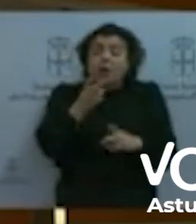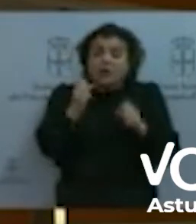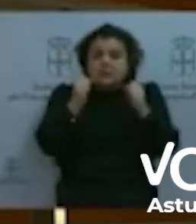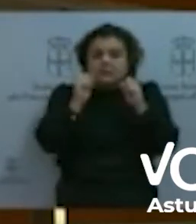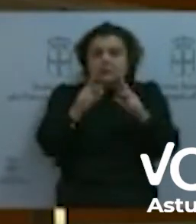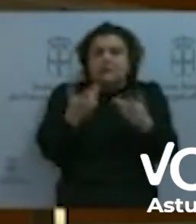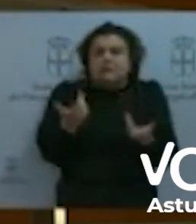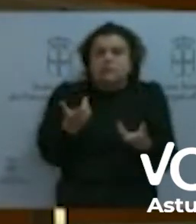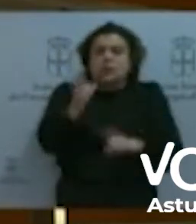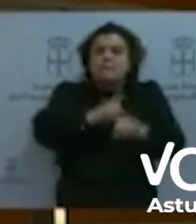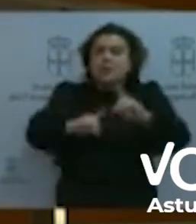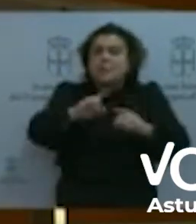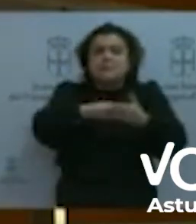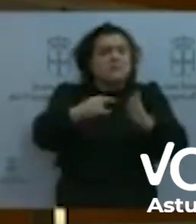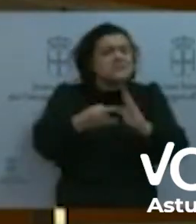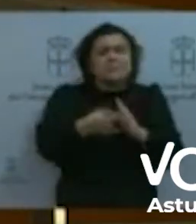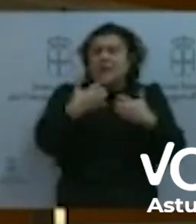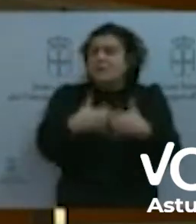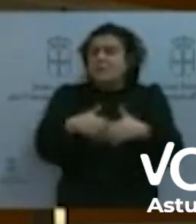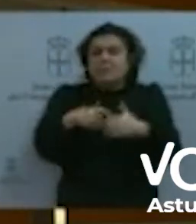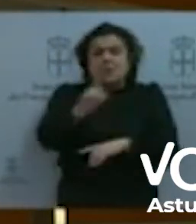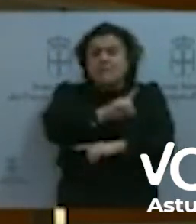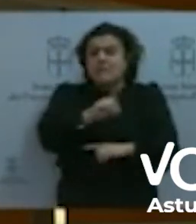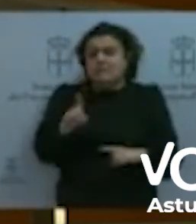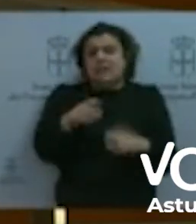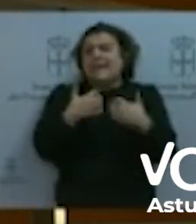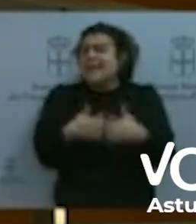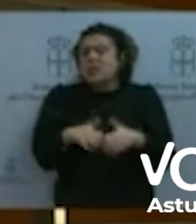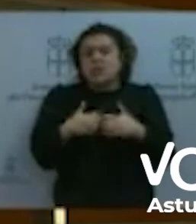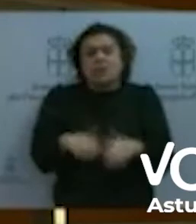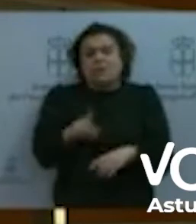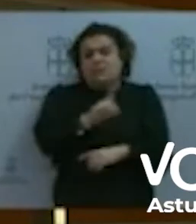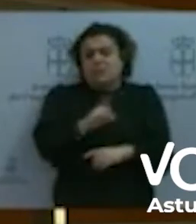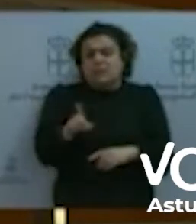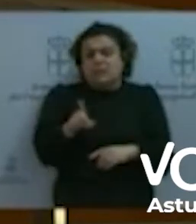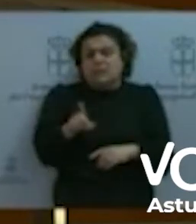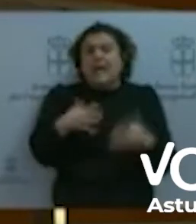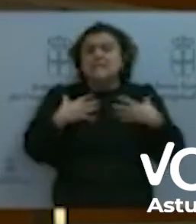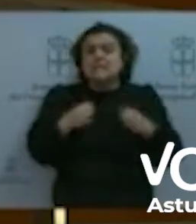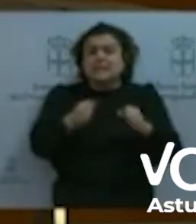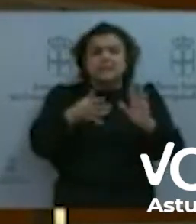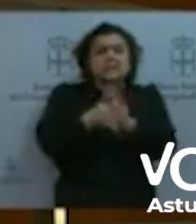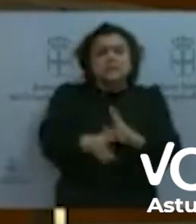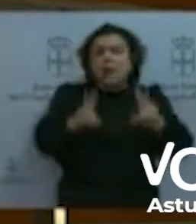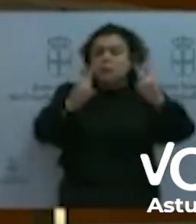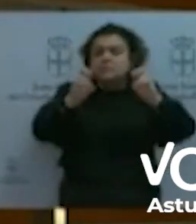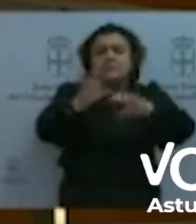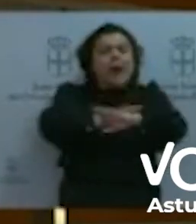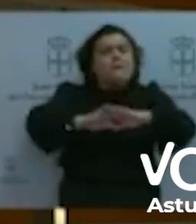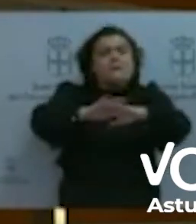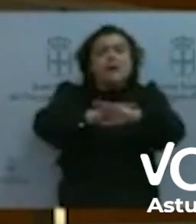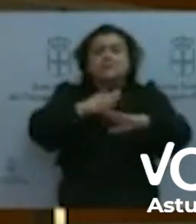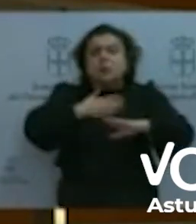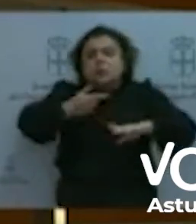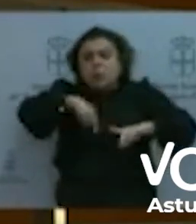un sistema que no funciona. La sanidad es uno de los temas capitales de la sociedad y creemos que en ningún